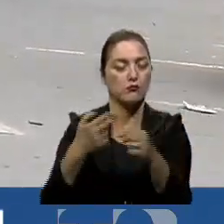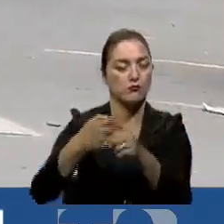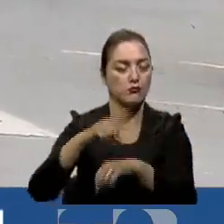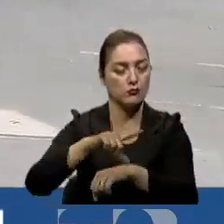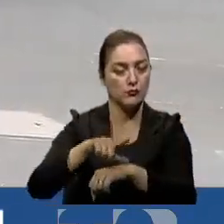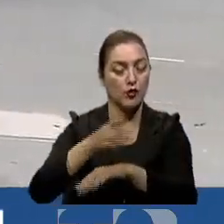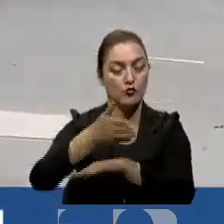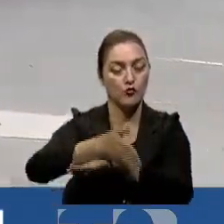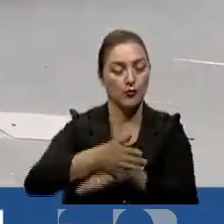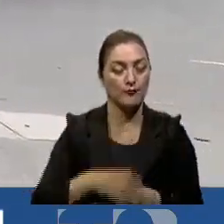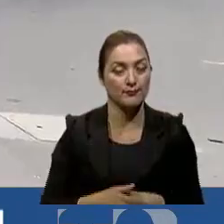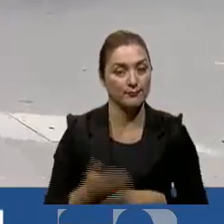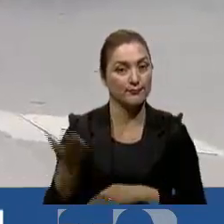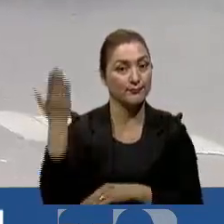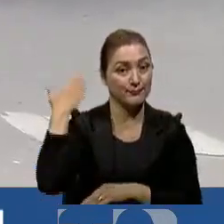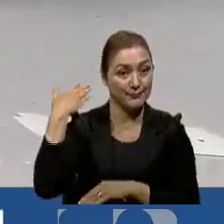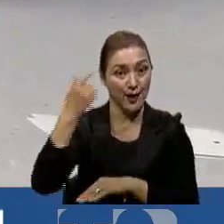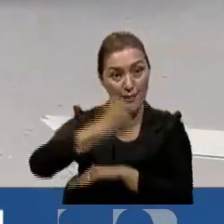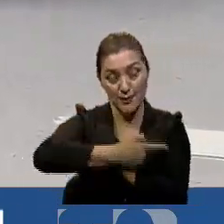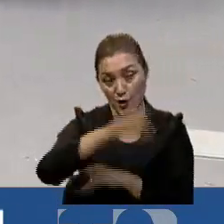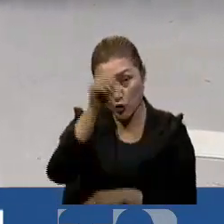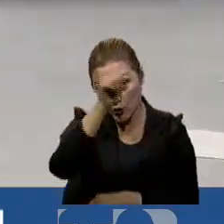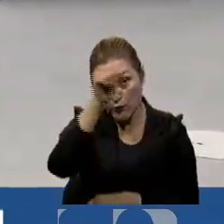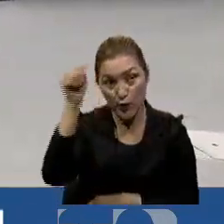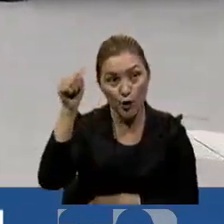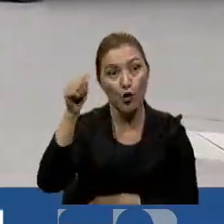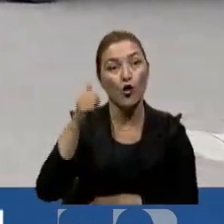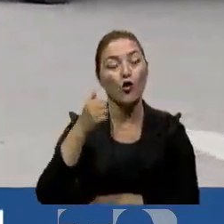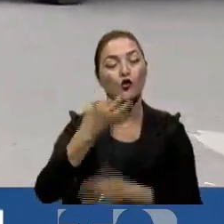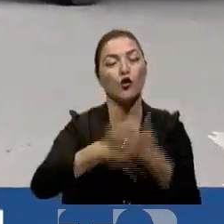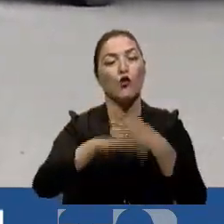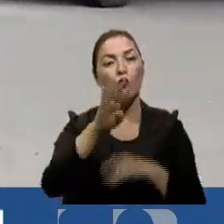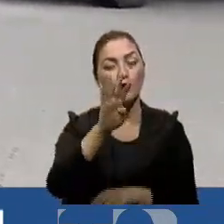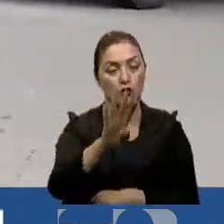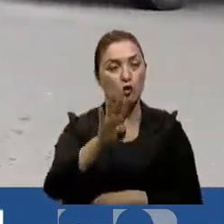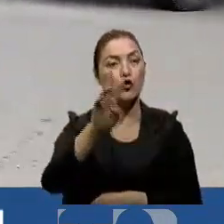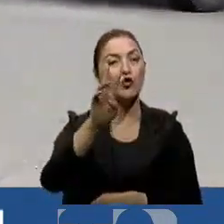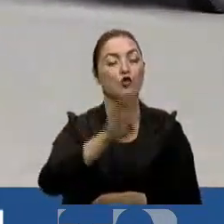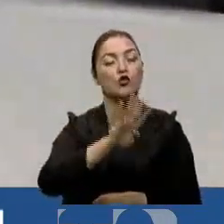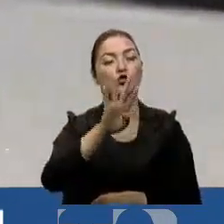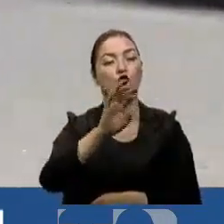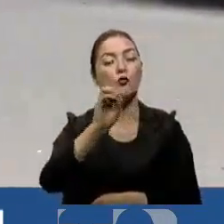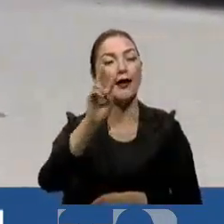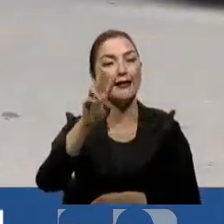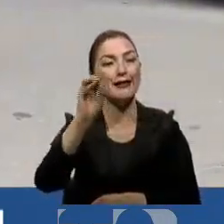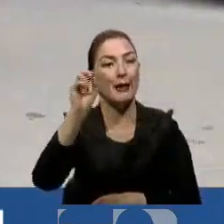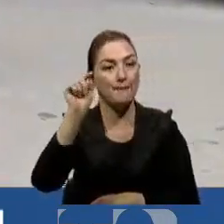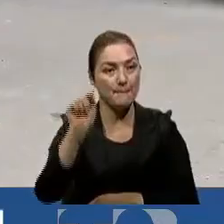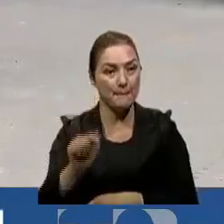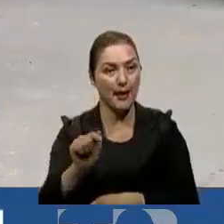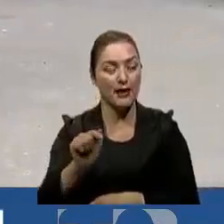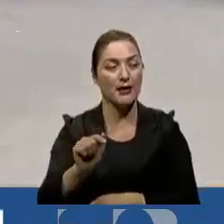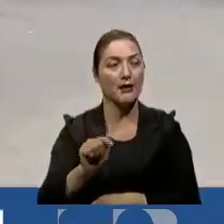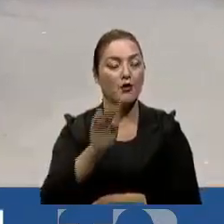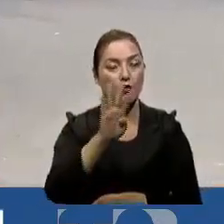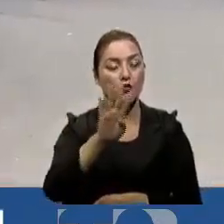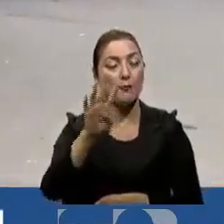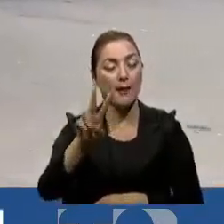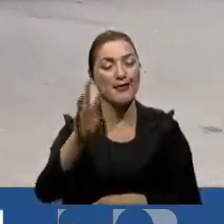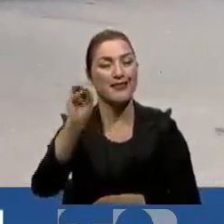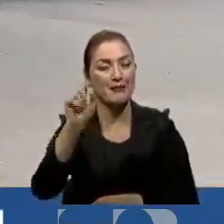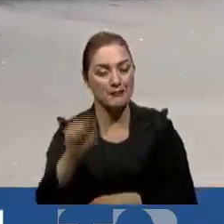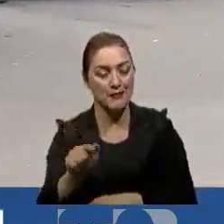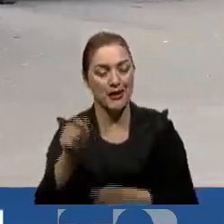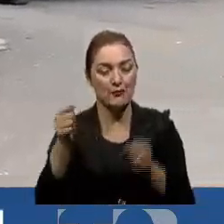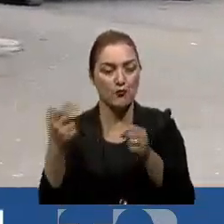próximos minutos. El día domingo llegaron 420 mil galones de Eco País para abastecer durante toda esta jornada, pero debido a la